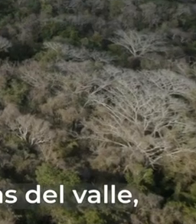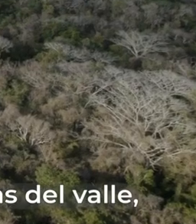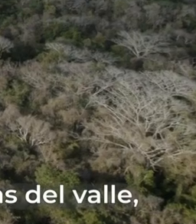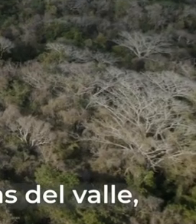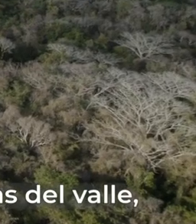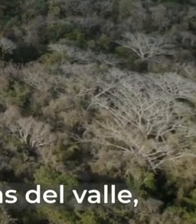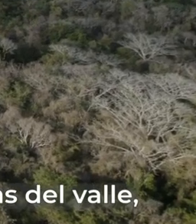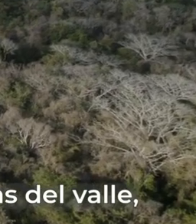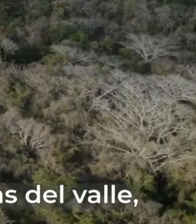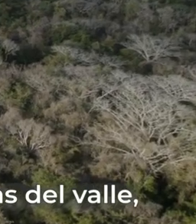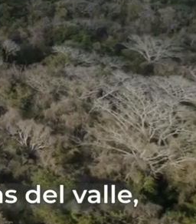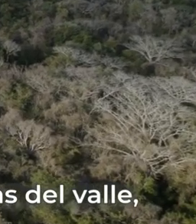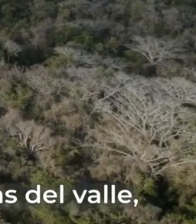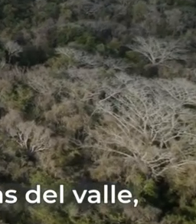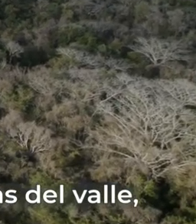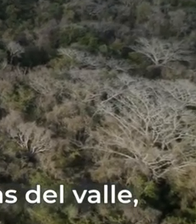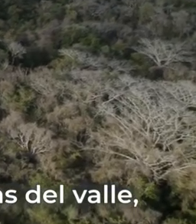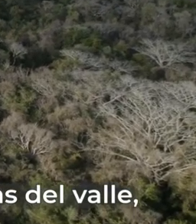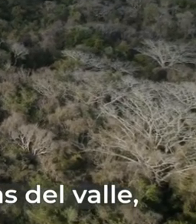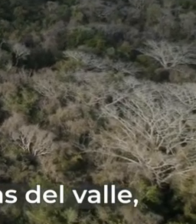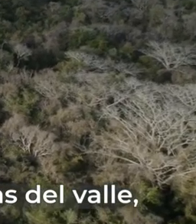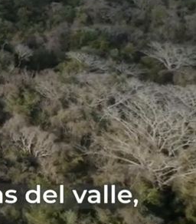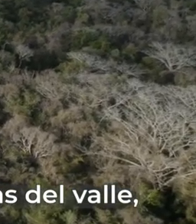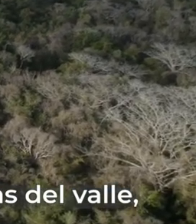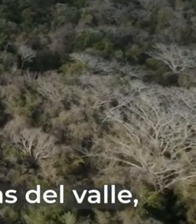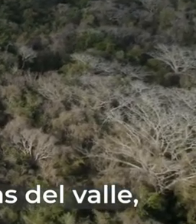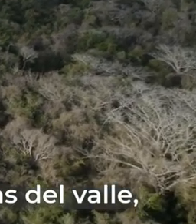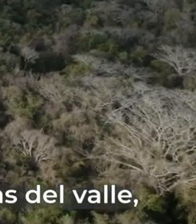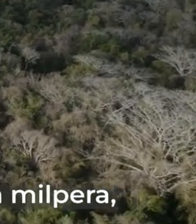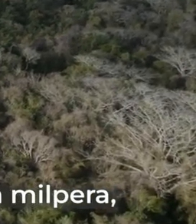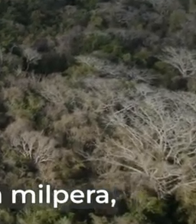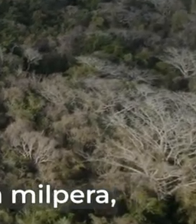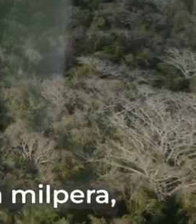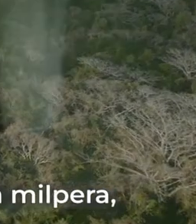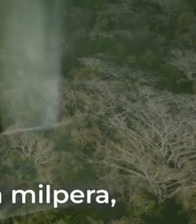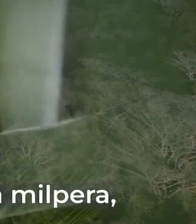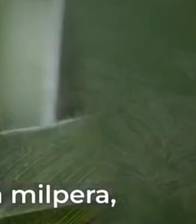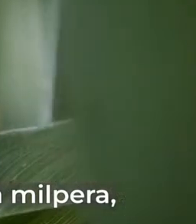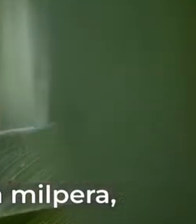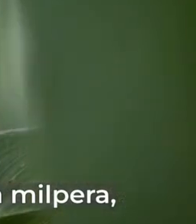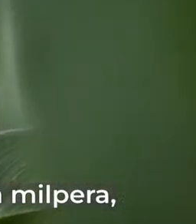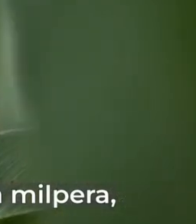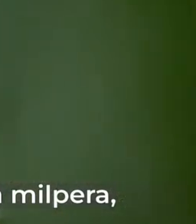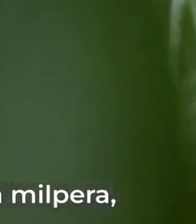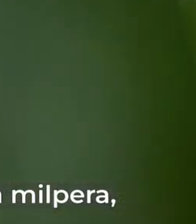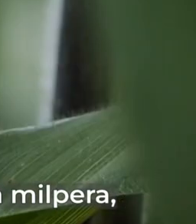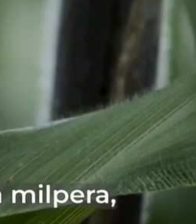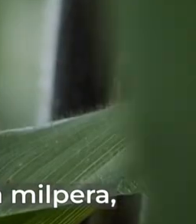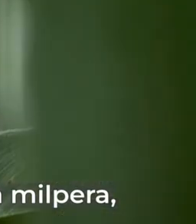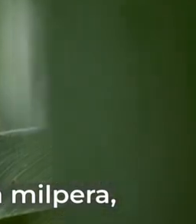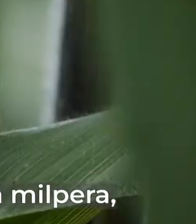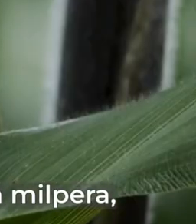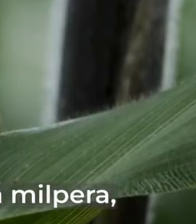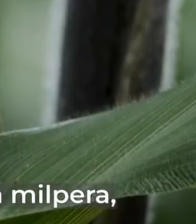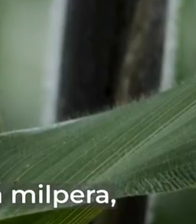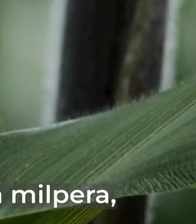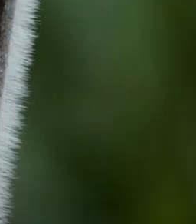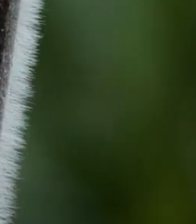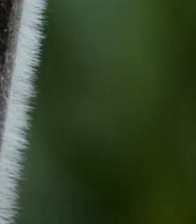Por su ubicación y dada la fertilidad de las tierras del valle, la población desarrolló con éxito la agricultura